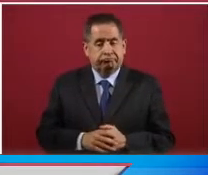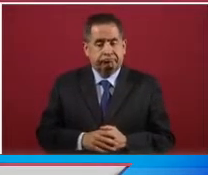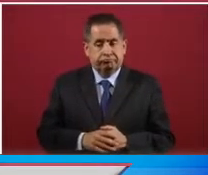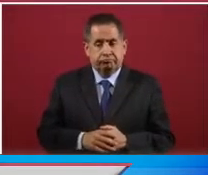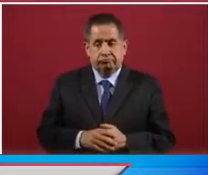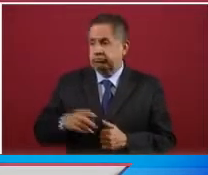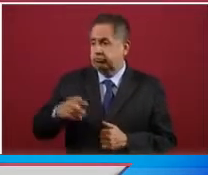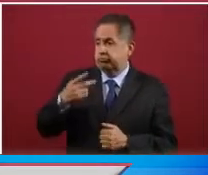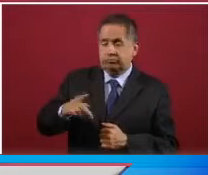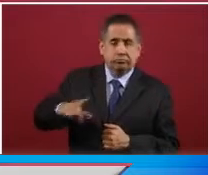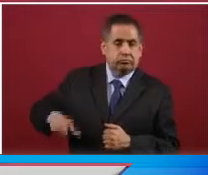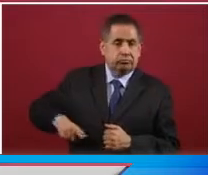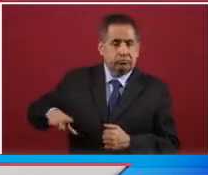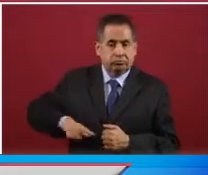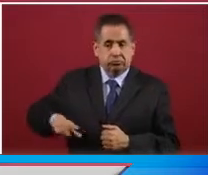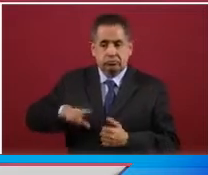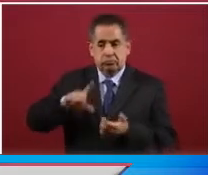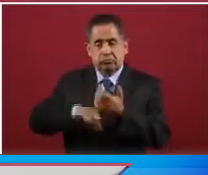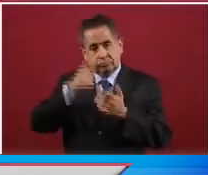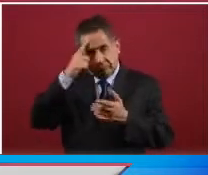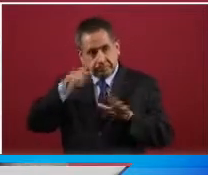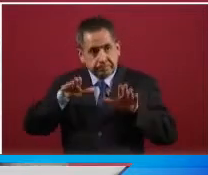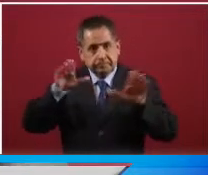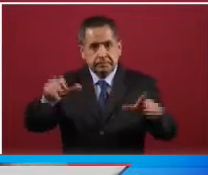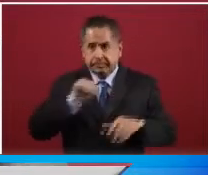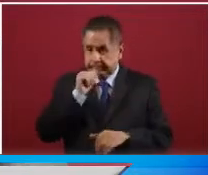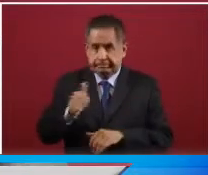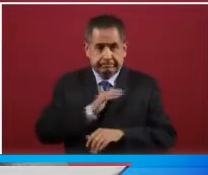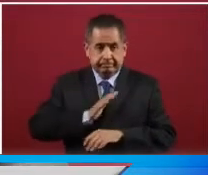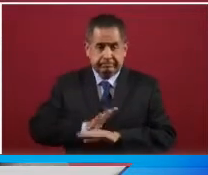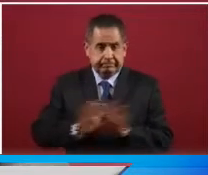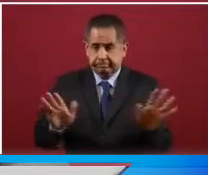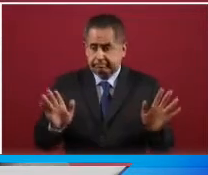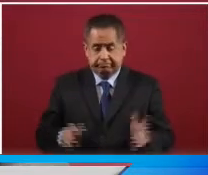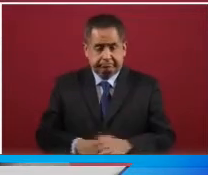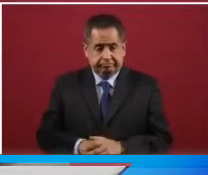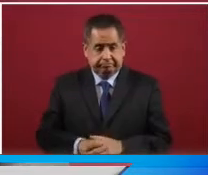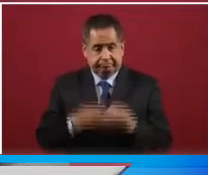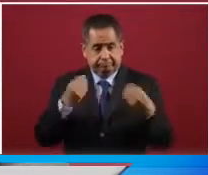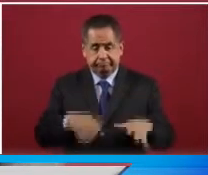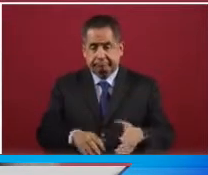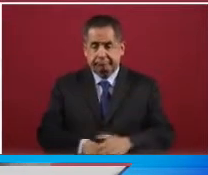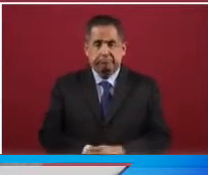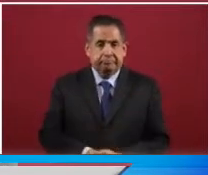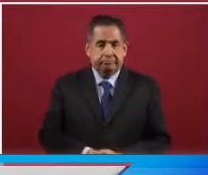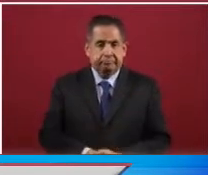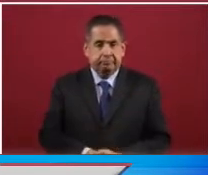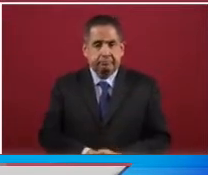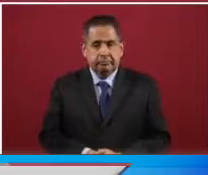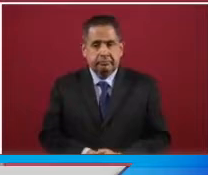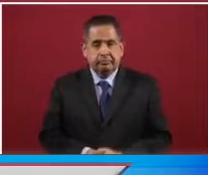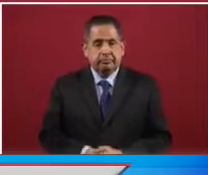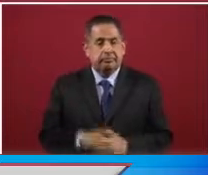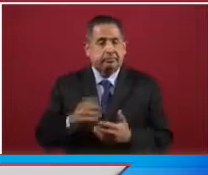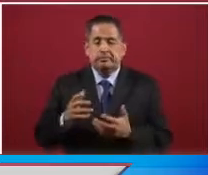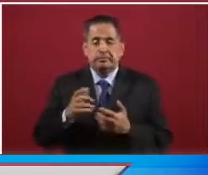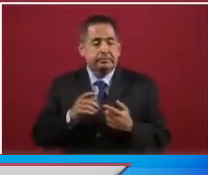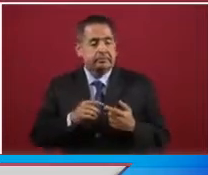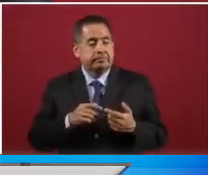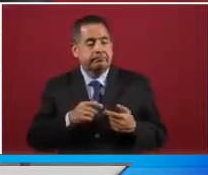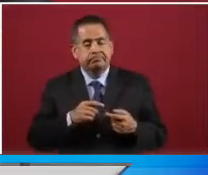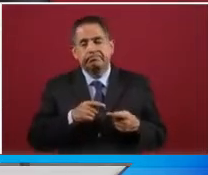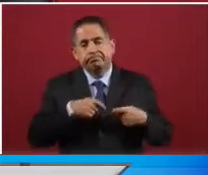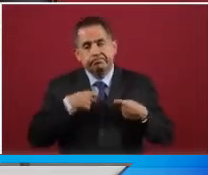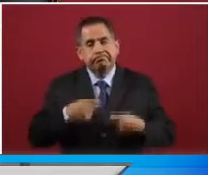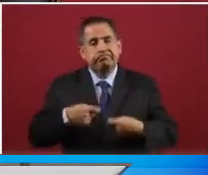candidato Fox y que fue beneficiado cuando obtuvo la entrega de la aerolínea mexicana que derivó en su quiebra y en la afectación de sus trabajadores. Lo